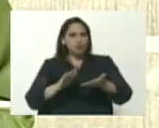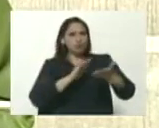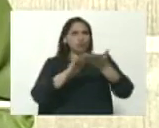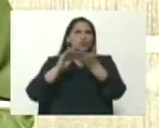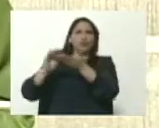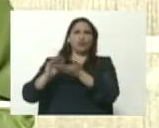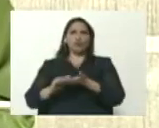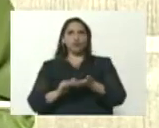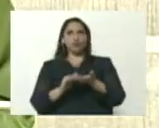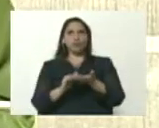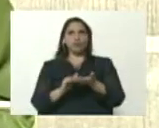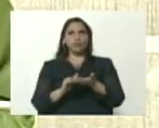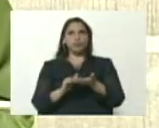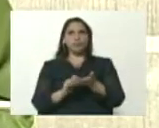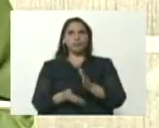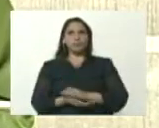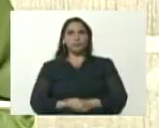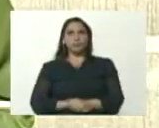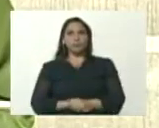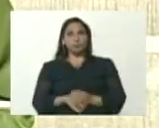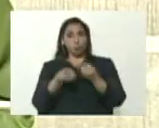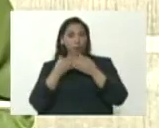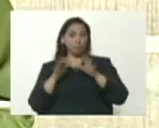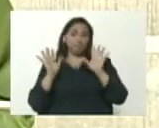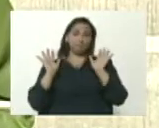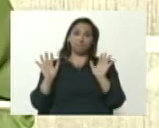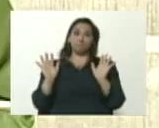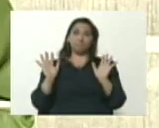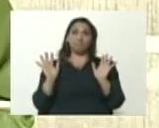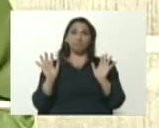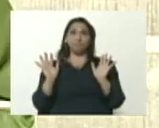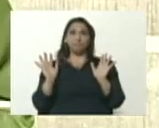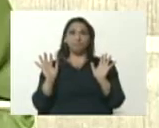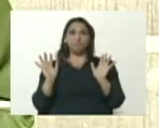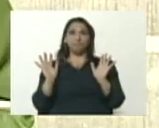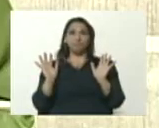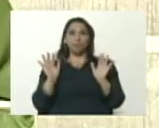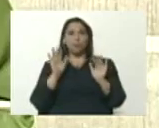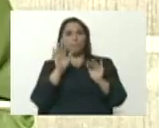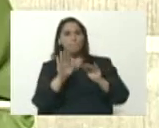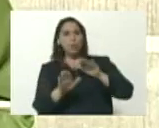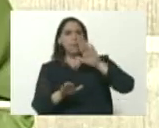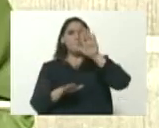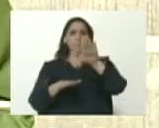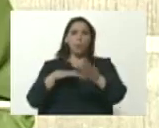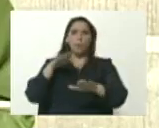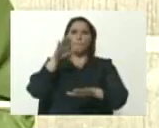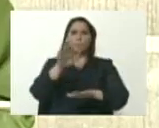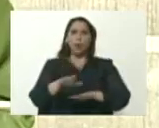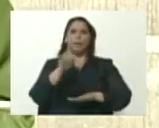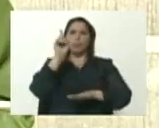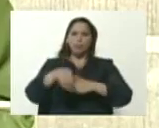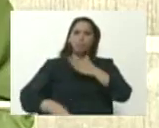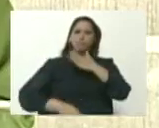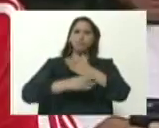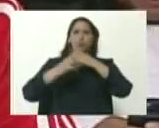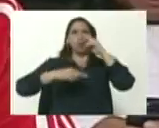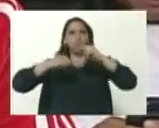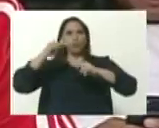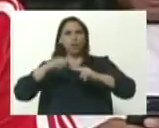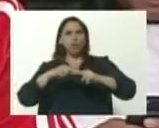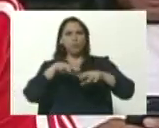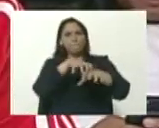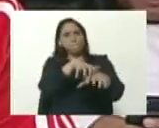Resolver, solucionar. Y bueno, paso a paso, además, ir construyendo la